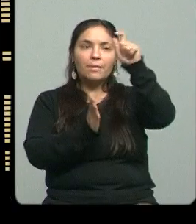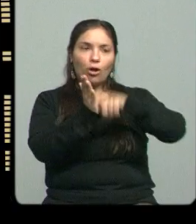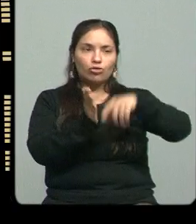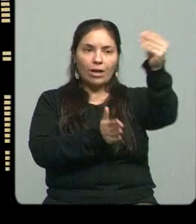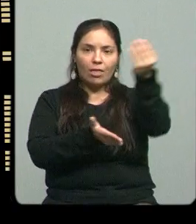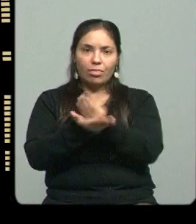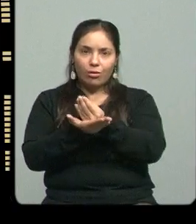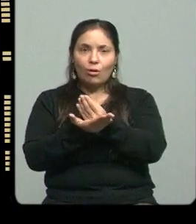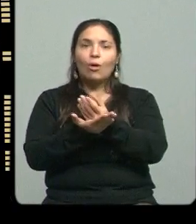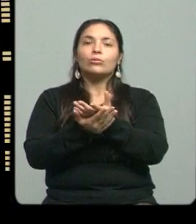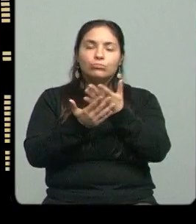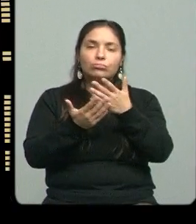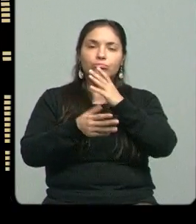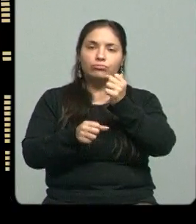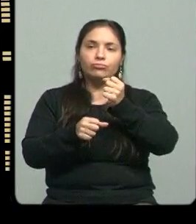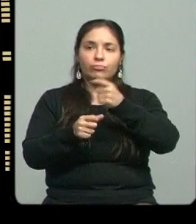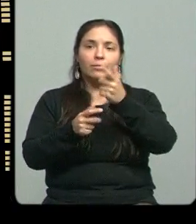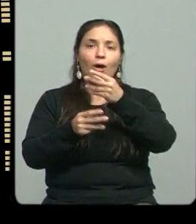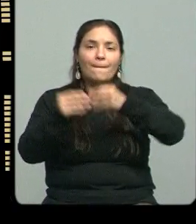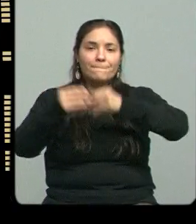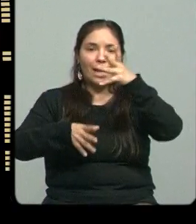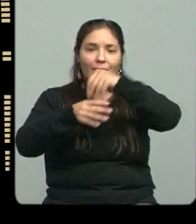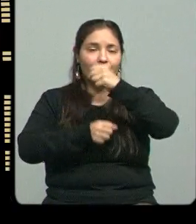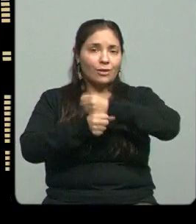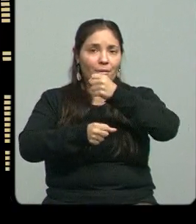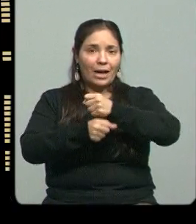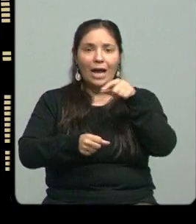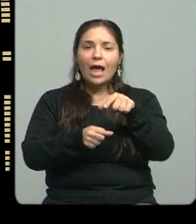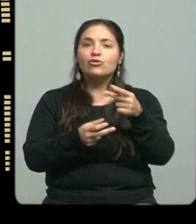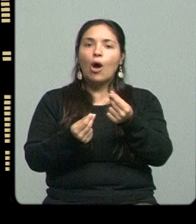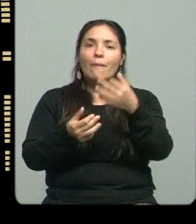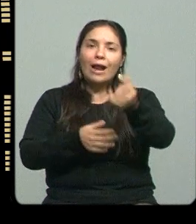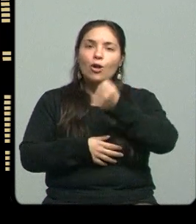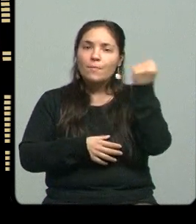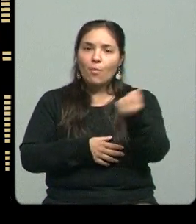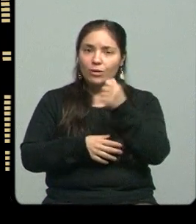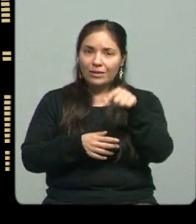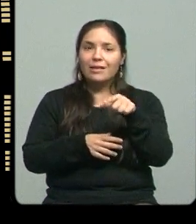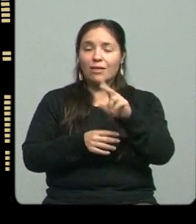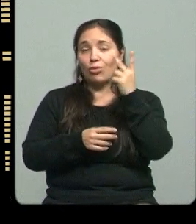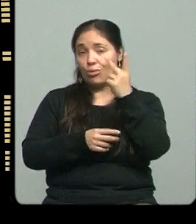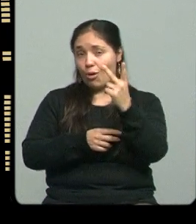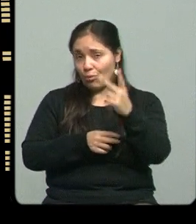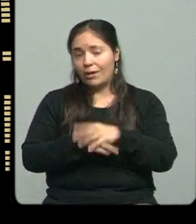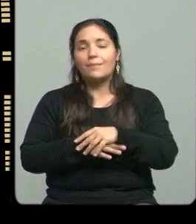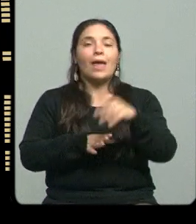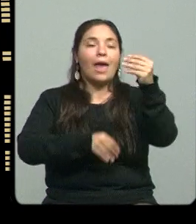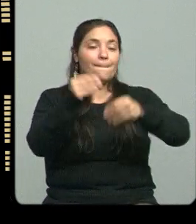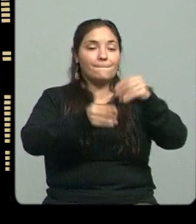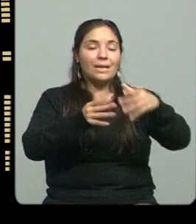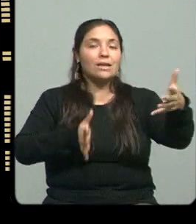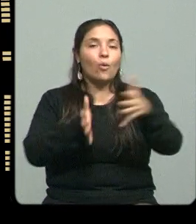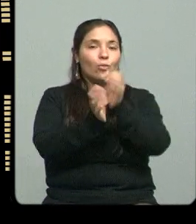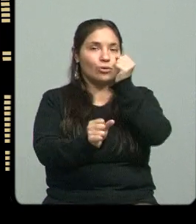cadena productiva real, ¿no? Claro, de la empresa. Entonces, bueno, un poco tiene este doble sentido, trabajar con las empresas en